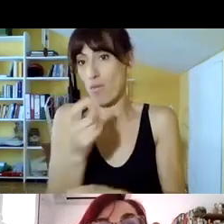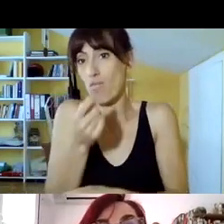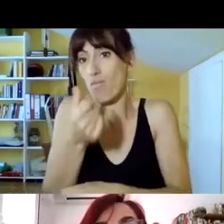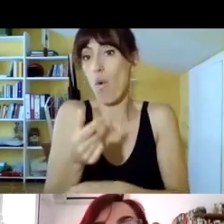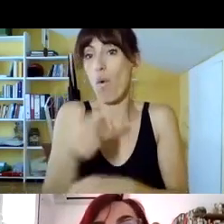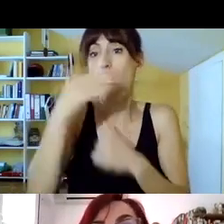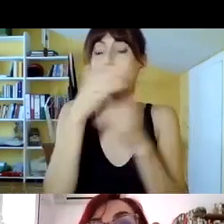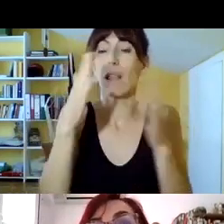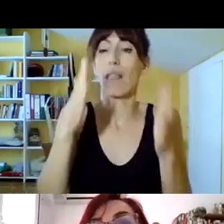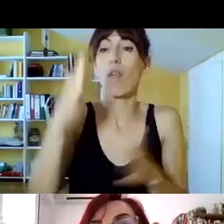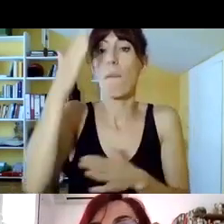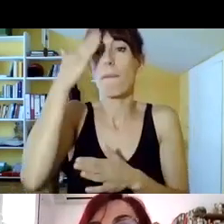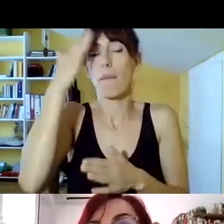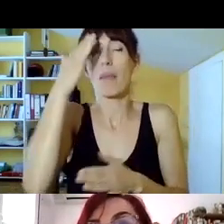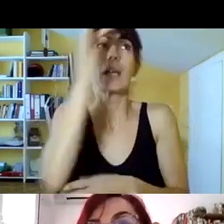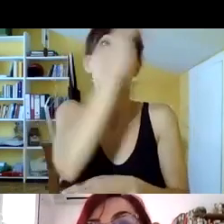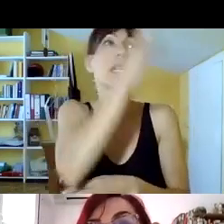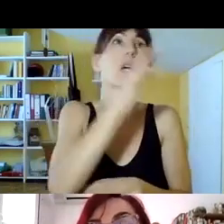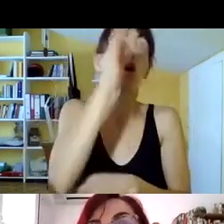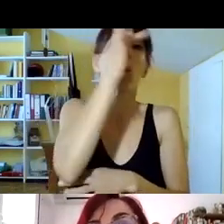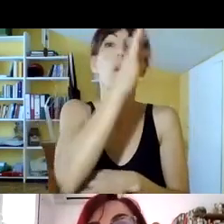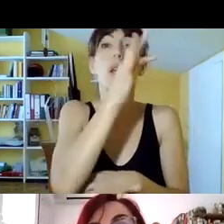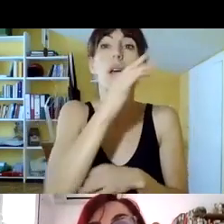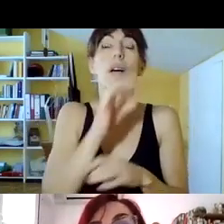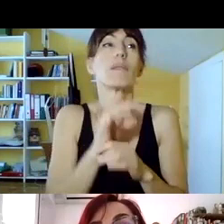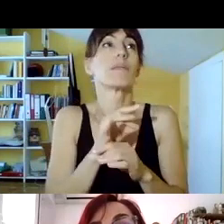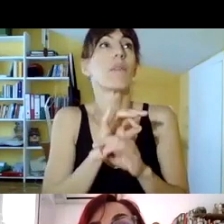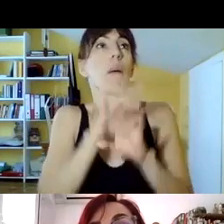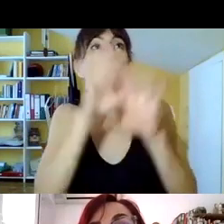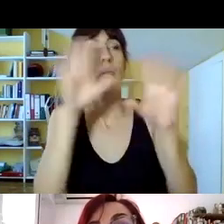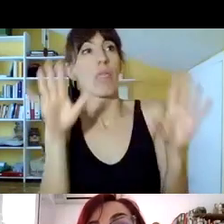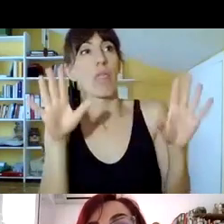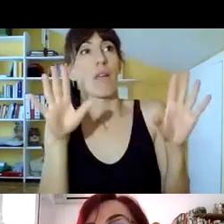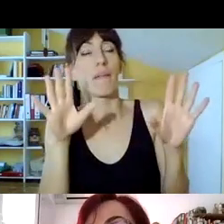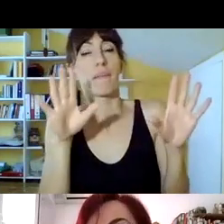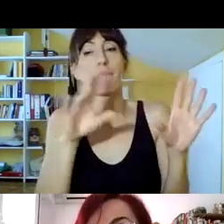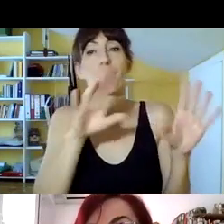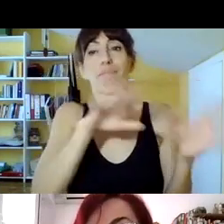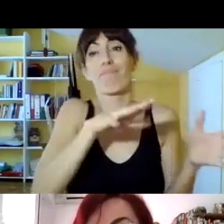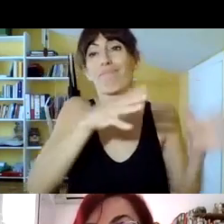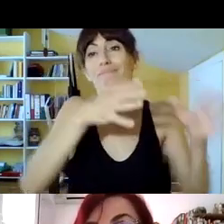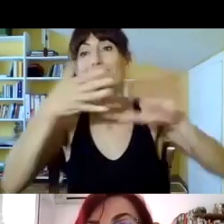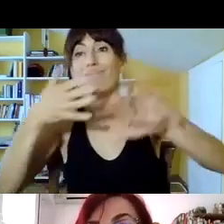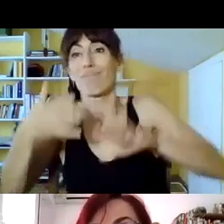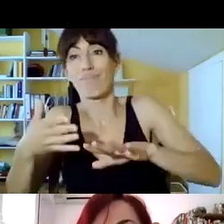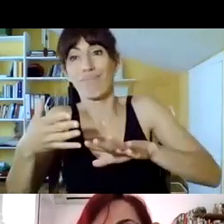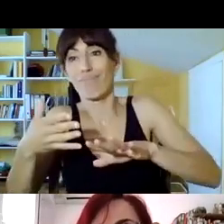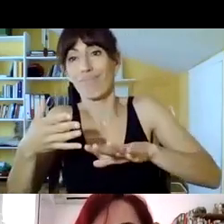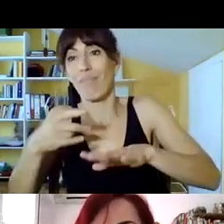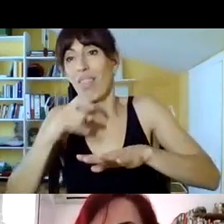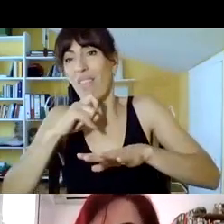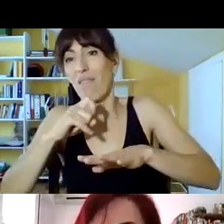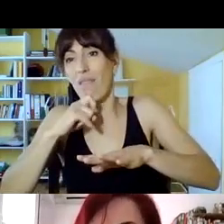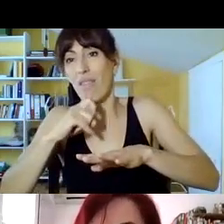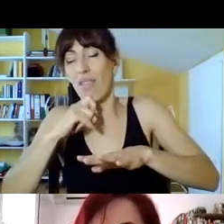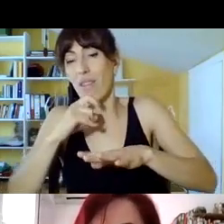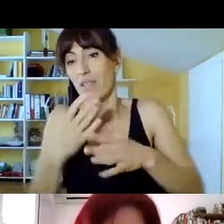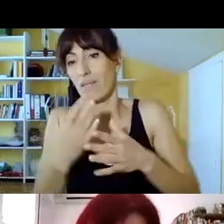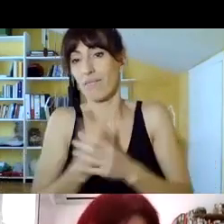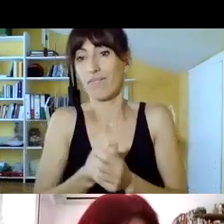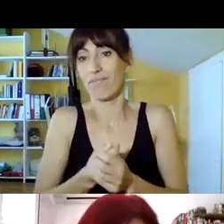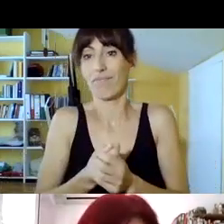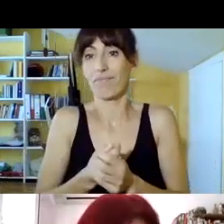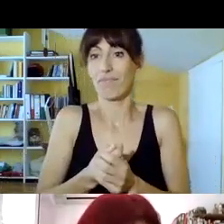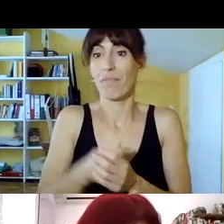primaria que existe en la teoría y que tiene tanta evidencia, es difícil que exista y desde luego ahora ¿no? la